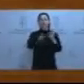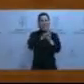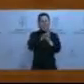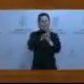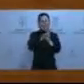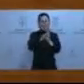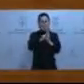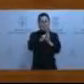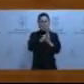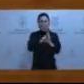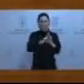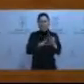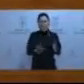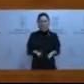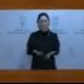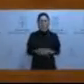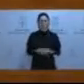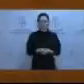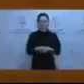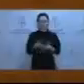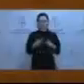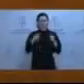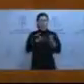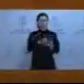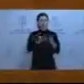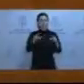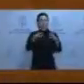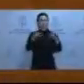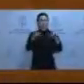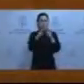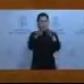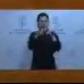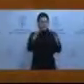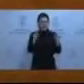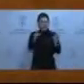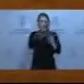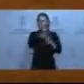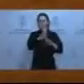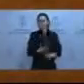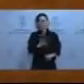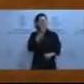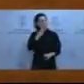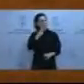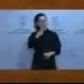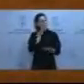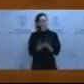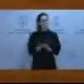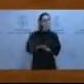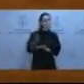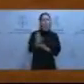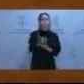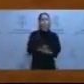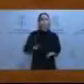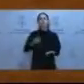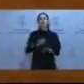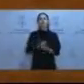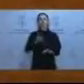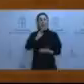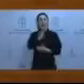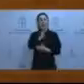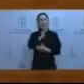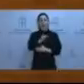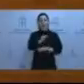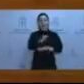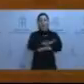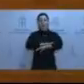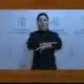de Servicios Sociales asturiana. Si bien muchos nos tememos que esta propuesta que realizamos al Ejecutivo asturiano